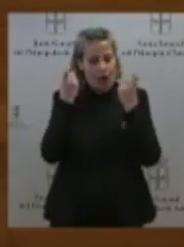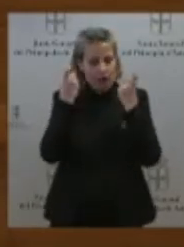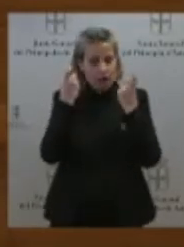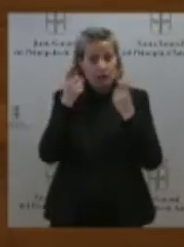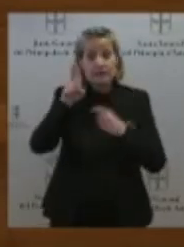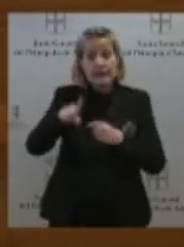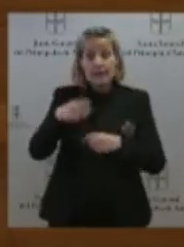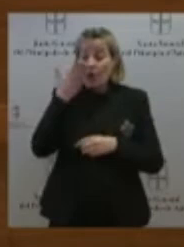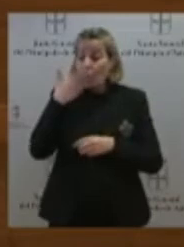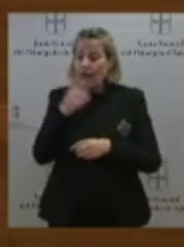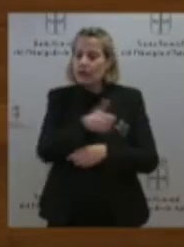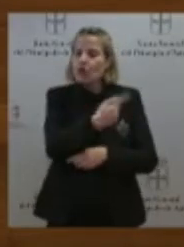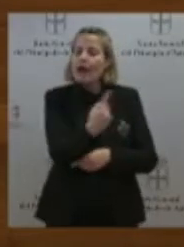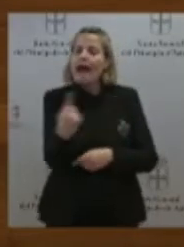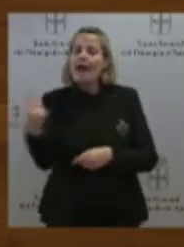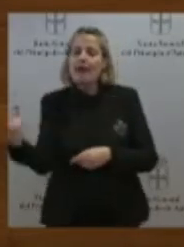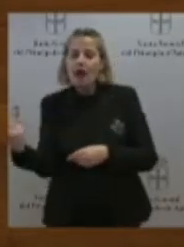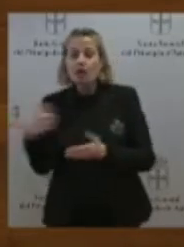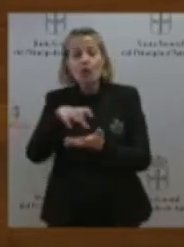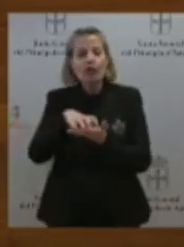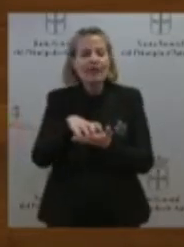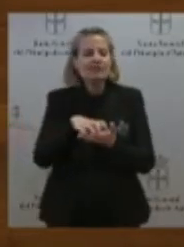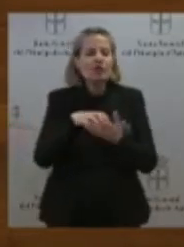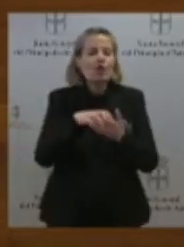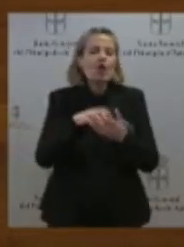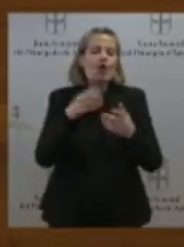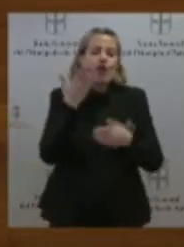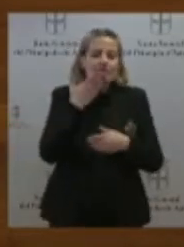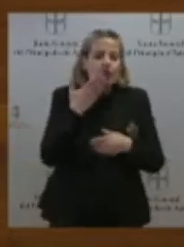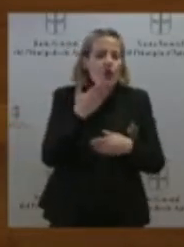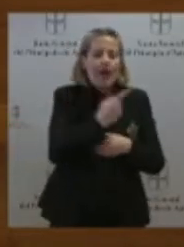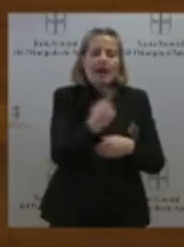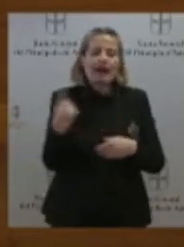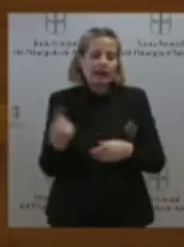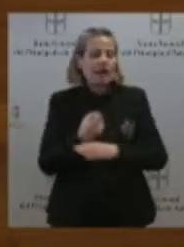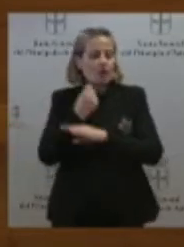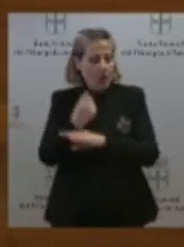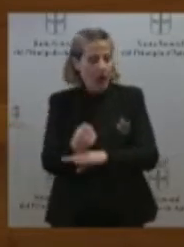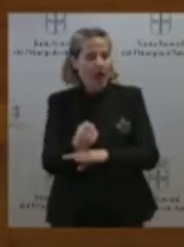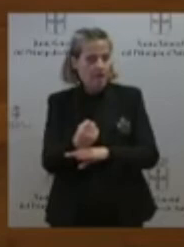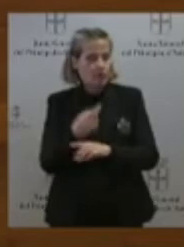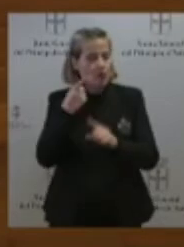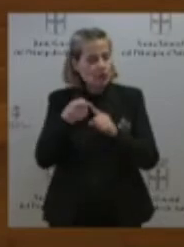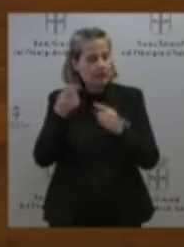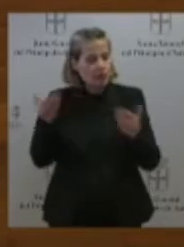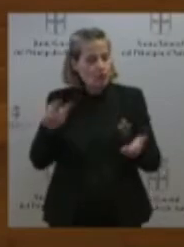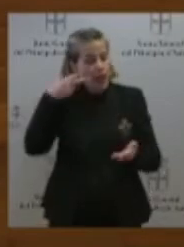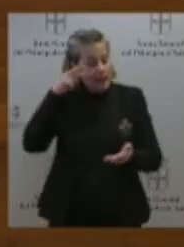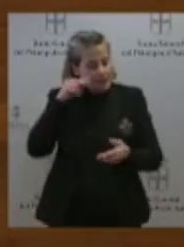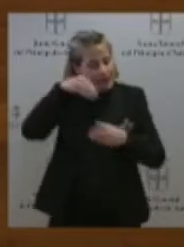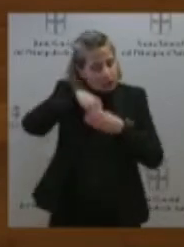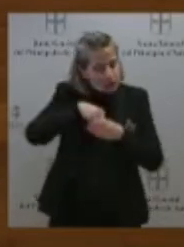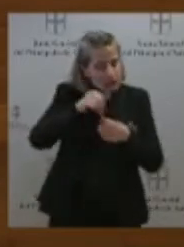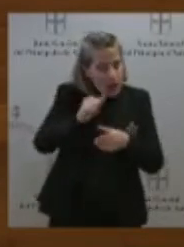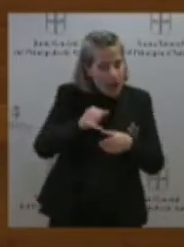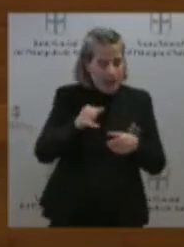nivel autonómico. Para el profesorado, las familias y el personal educativo, que cada vez se enfrenta con mayor frecuencia a situaciones relacionadas con